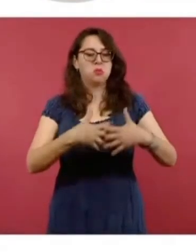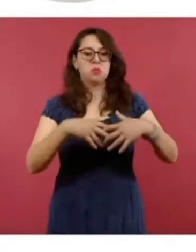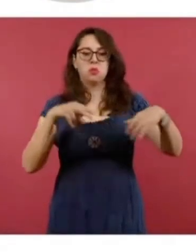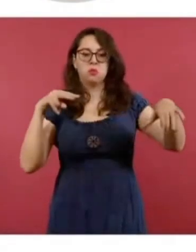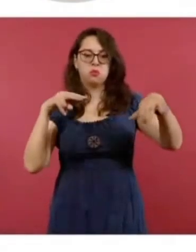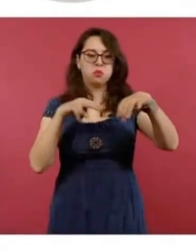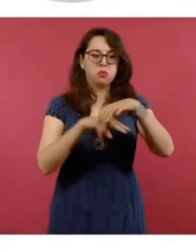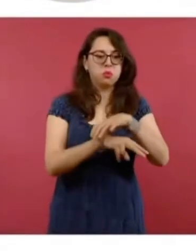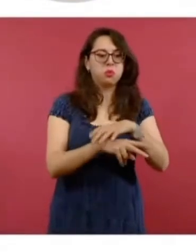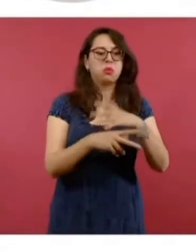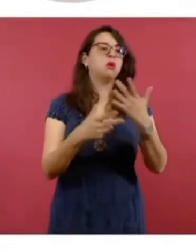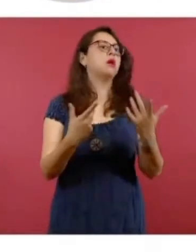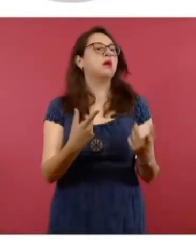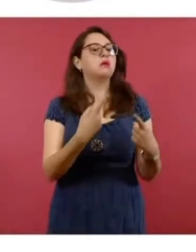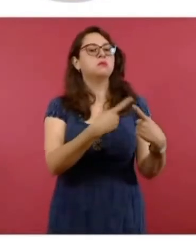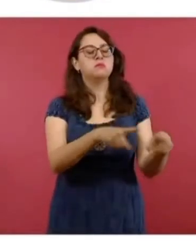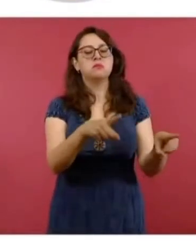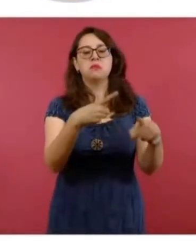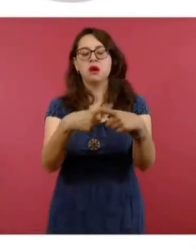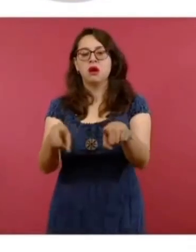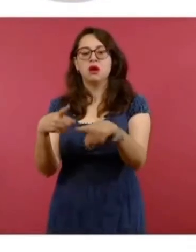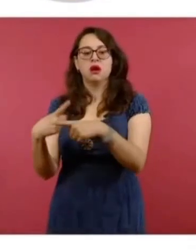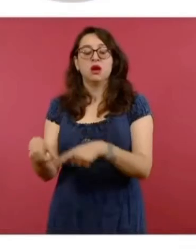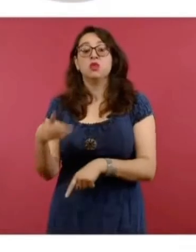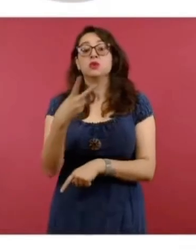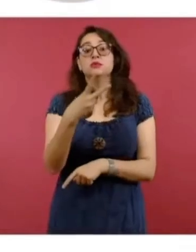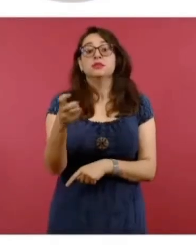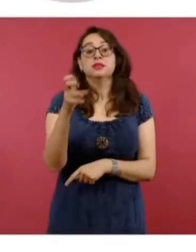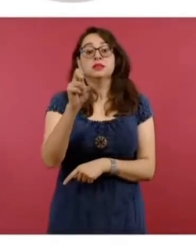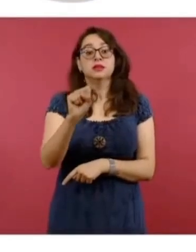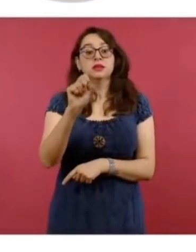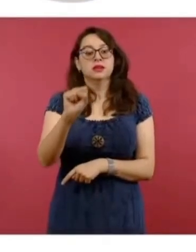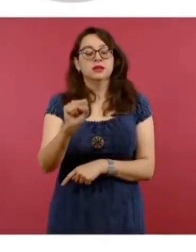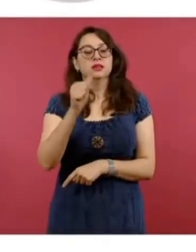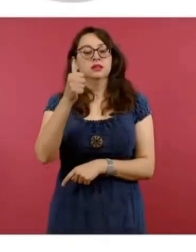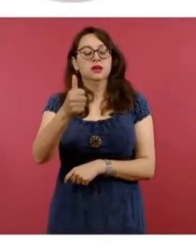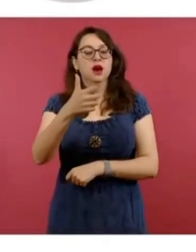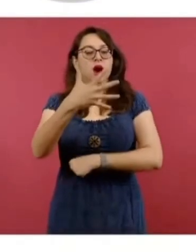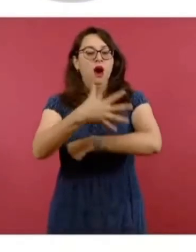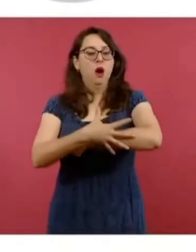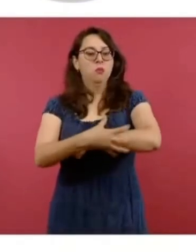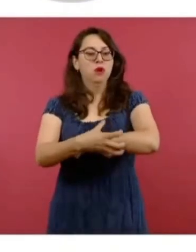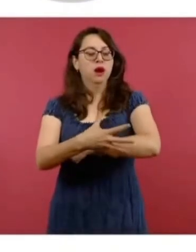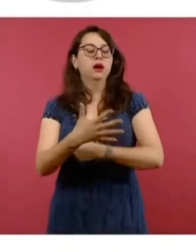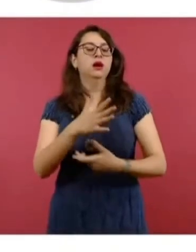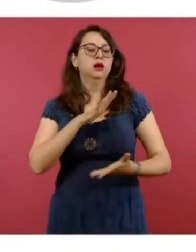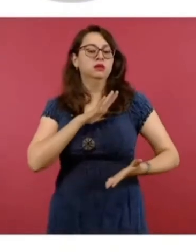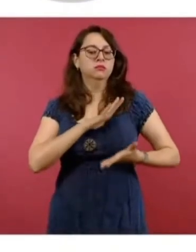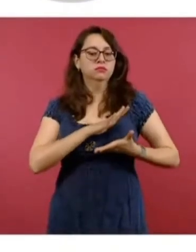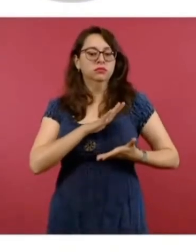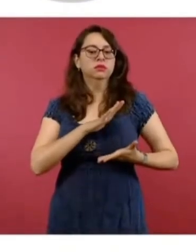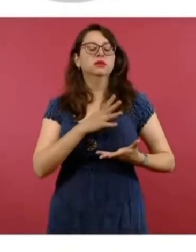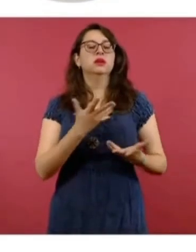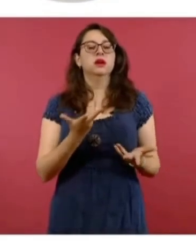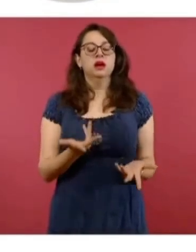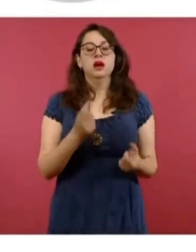6 resonancias magnéticas, 266 equipos de rayos X, mastógrafos, se